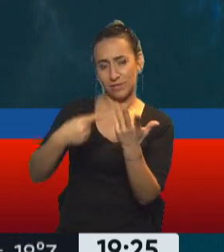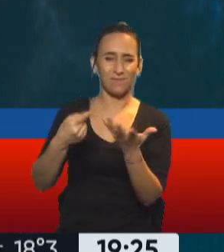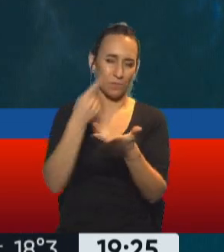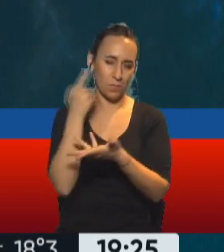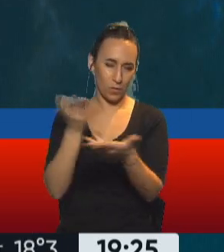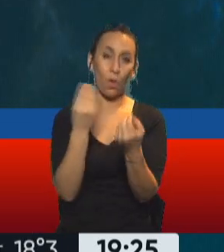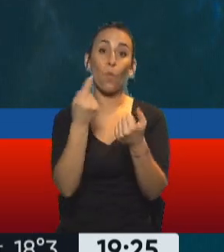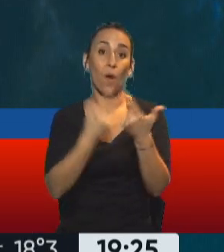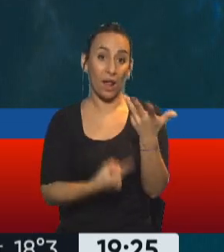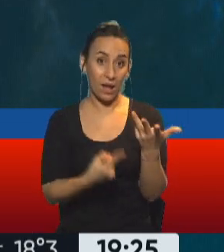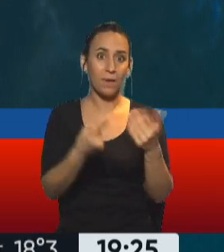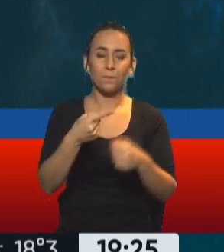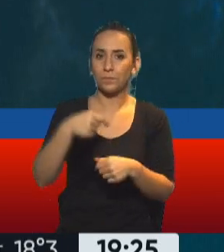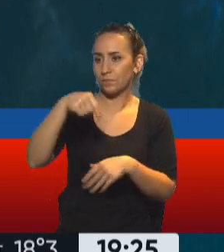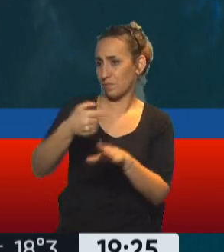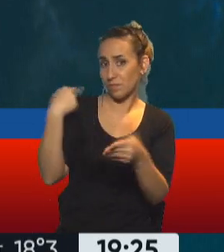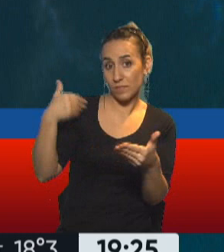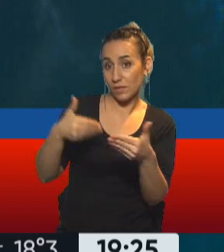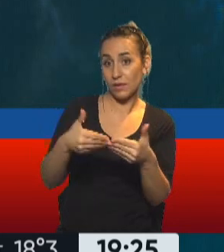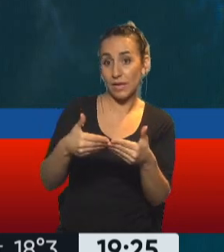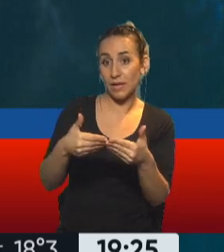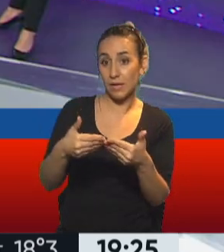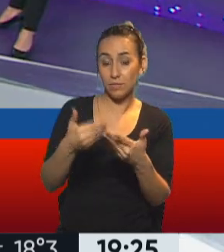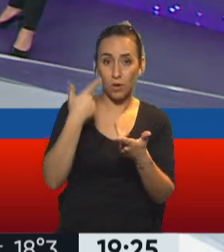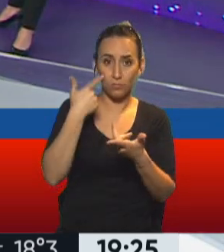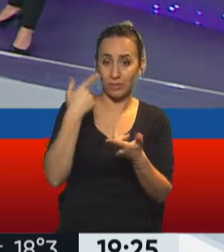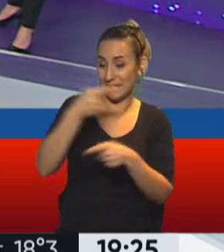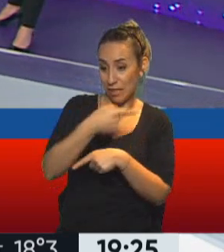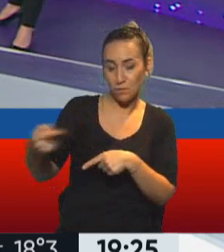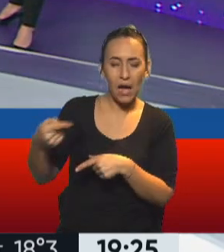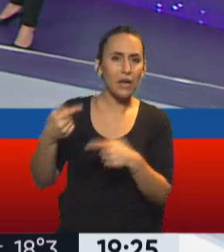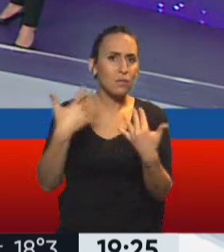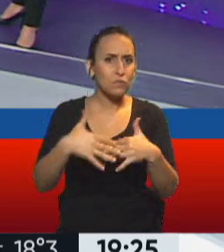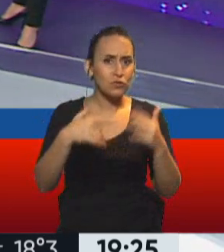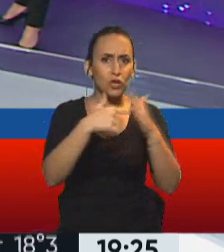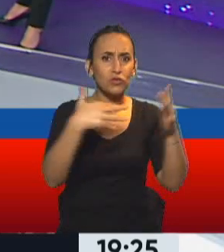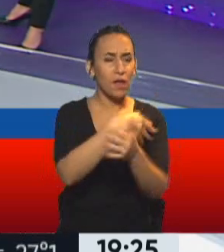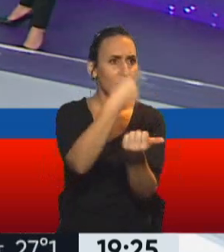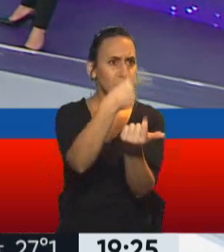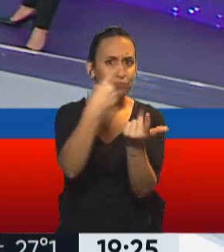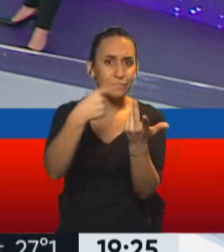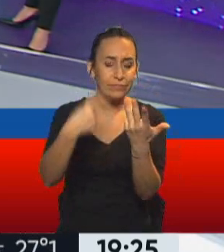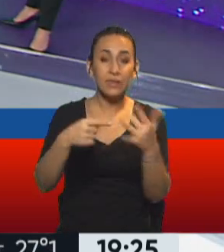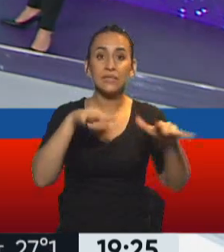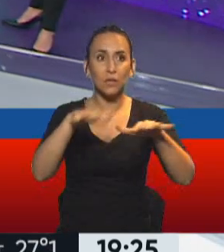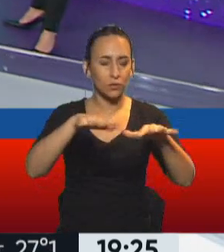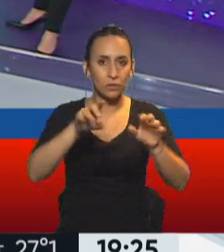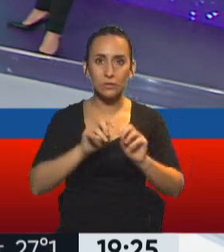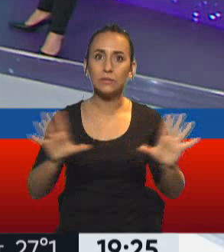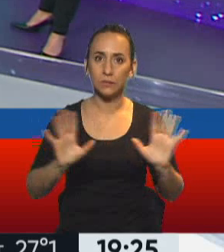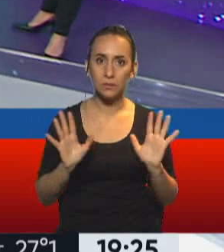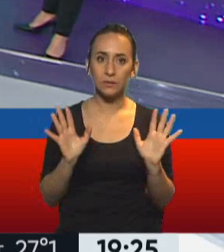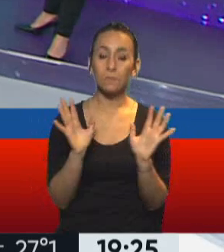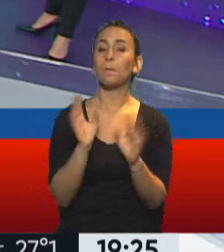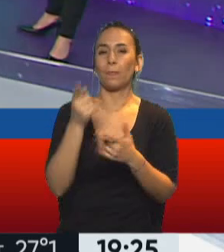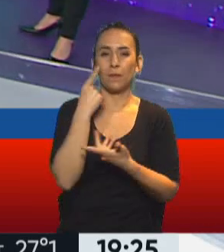las principales imágenes internacionales que nos dejó esta semana. Y hablamos acá algunos datitos para tener en cuenta el tema claramente